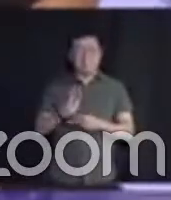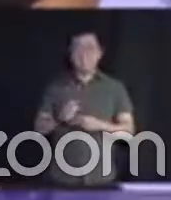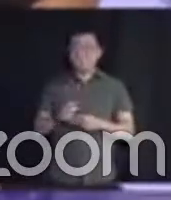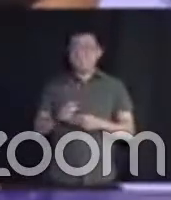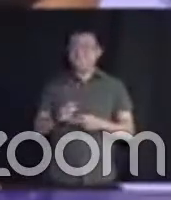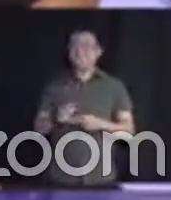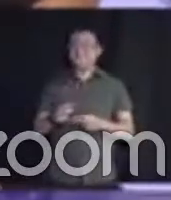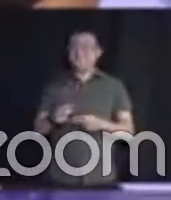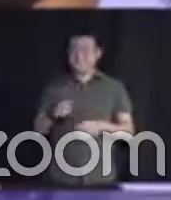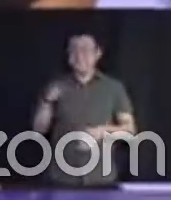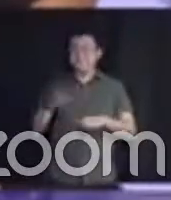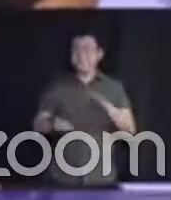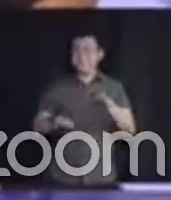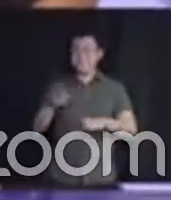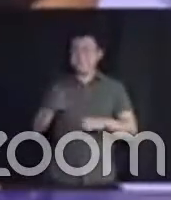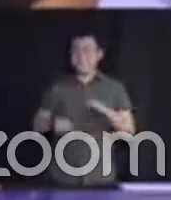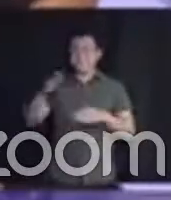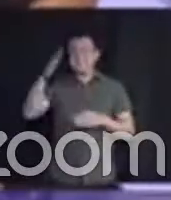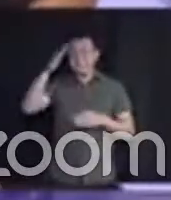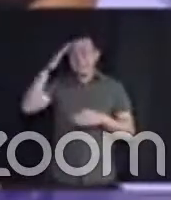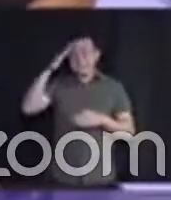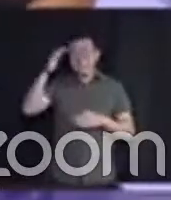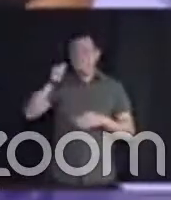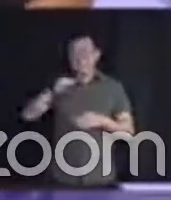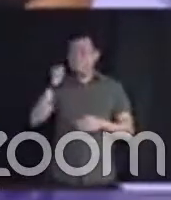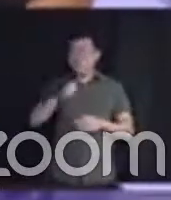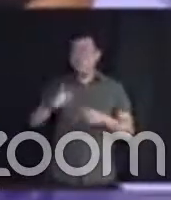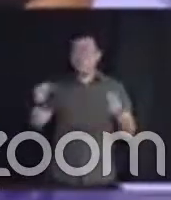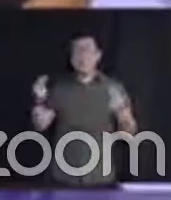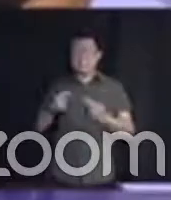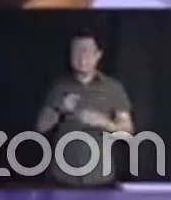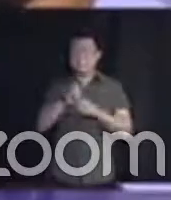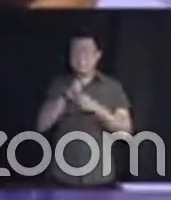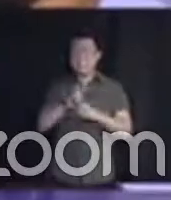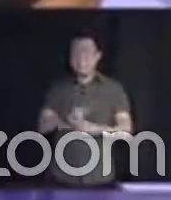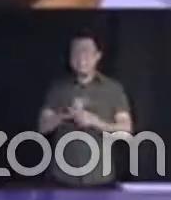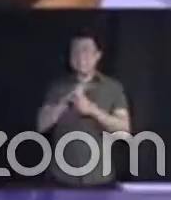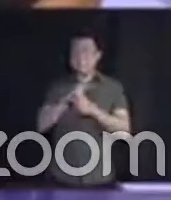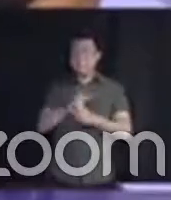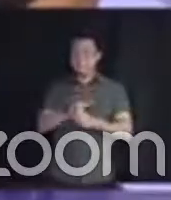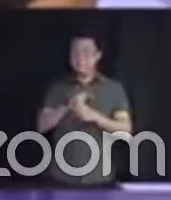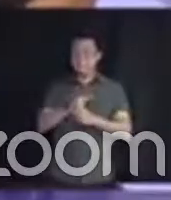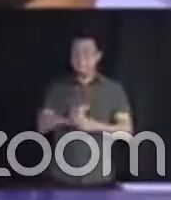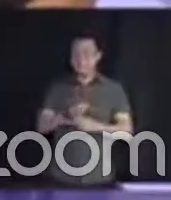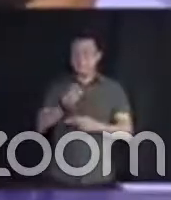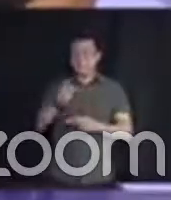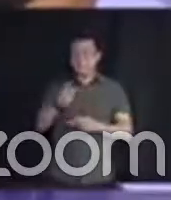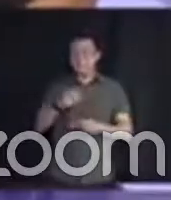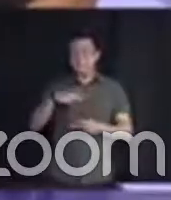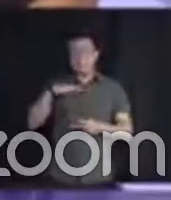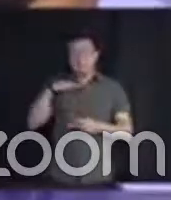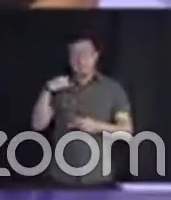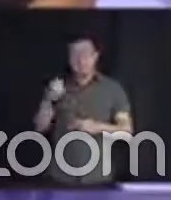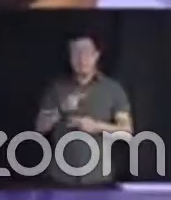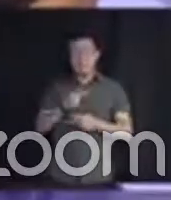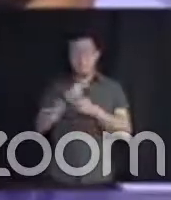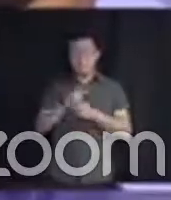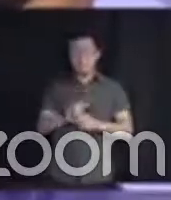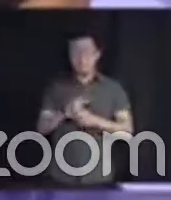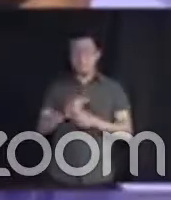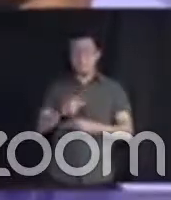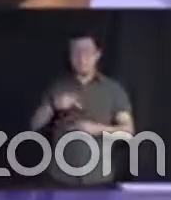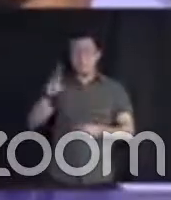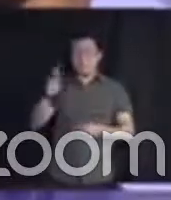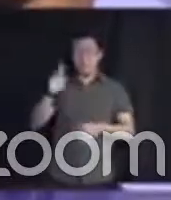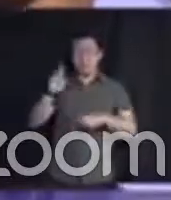Hay que tener paciencia a veces para ser líder, o más bien siempre, no a veces, tener mucha paciencia. Y yo trato de tener mucha